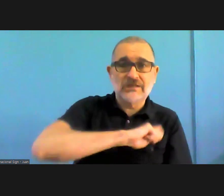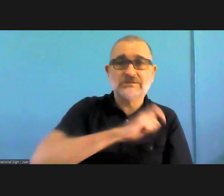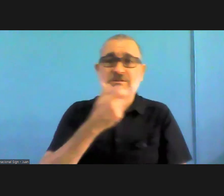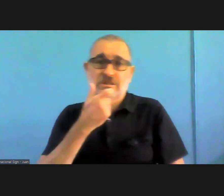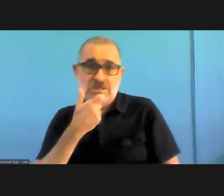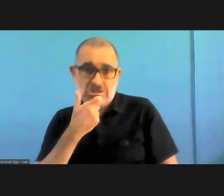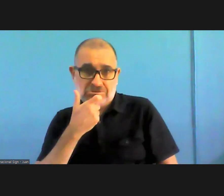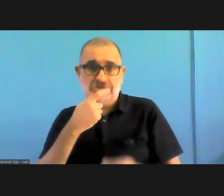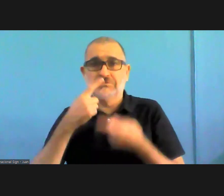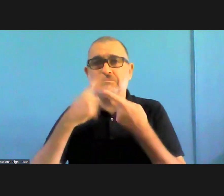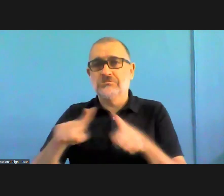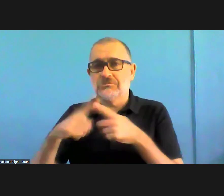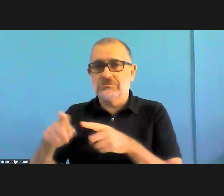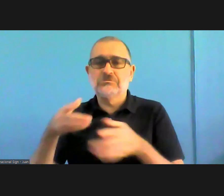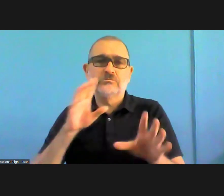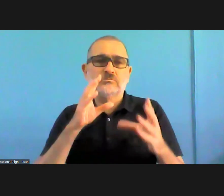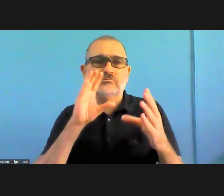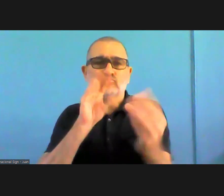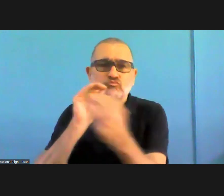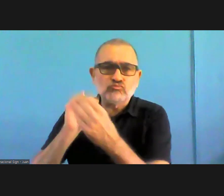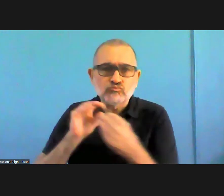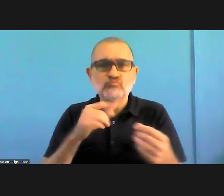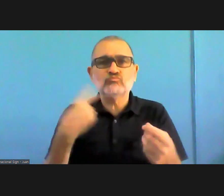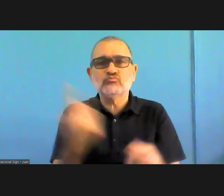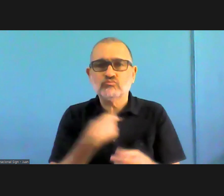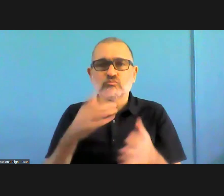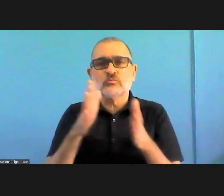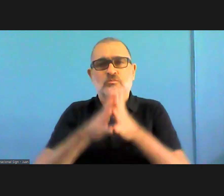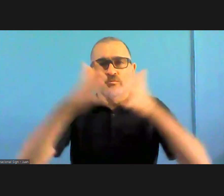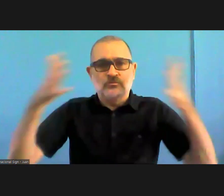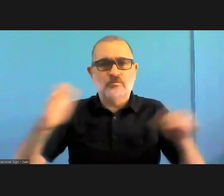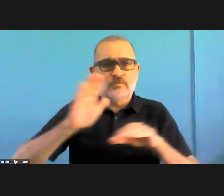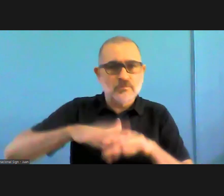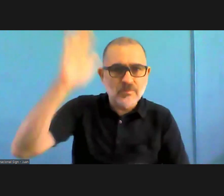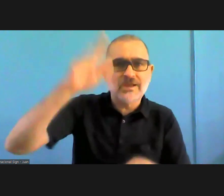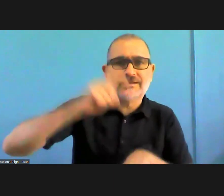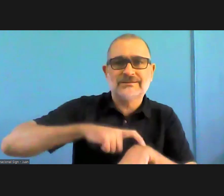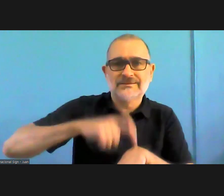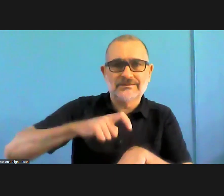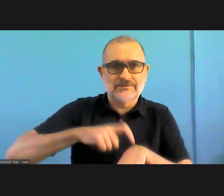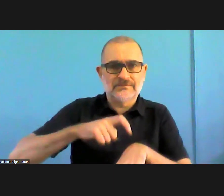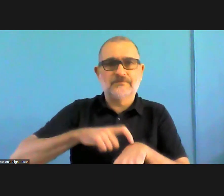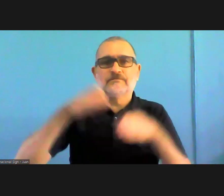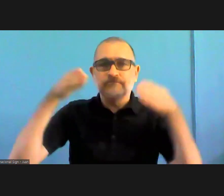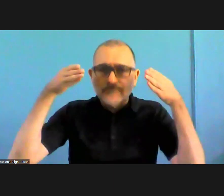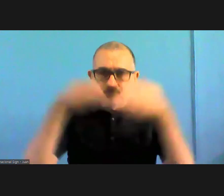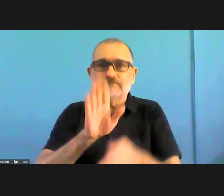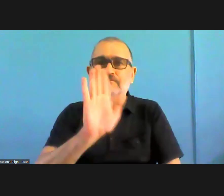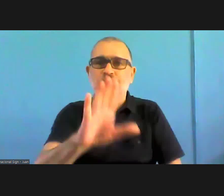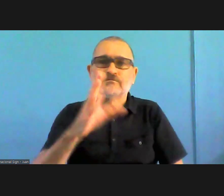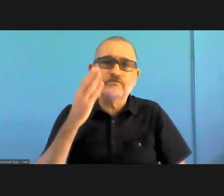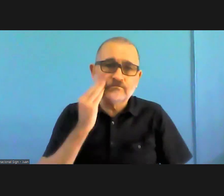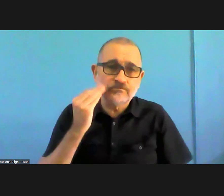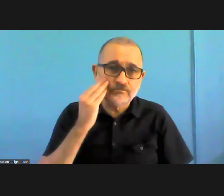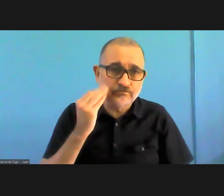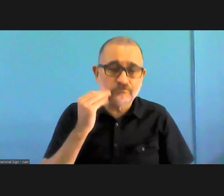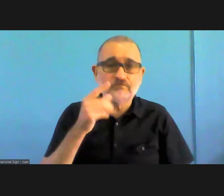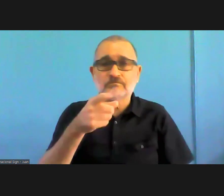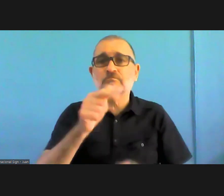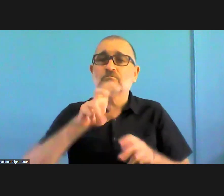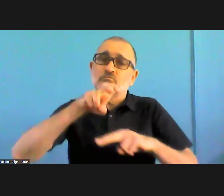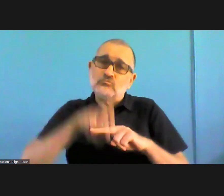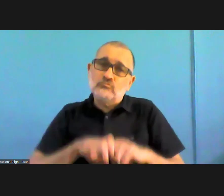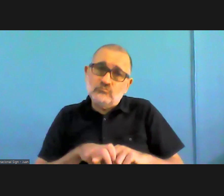ustedes. ¿Qué han visto ustedes? ¿Cómo se pueden mejorar los servicios de salud para fortalecer los servicios de salud